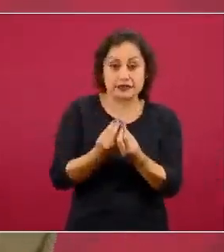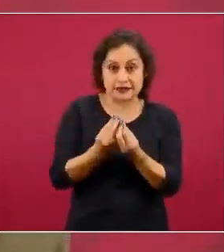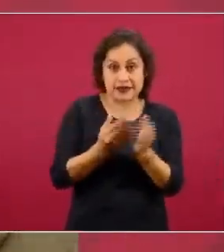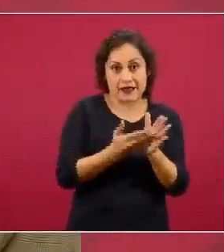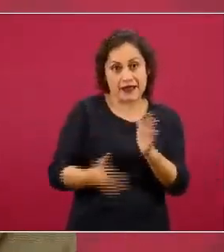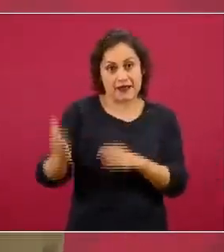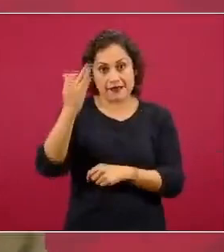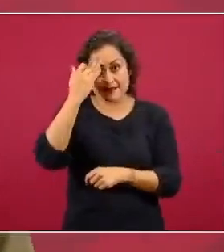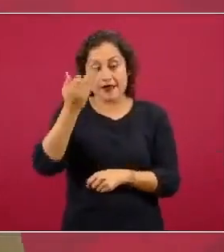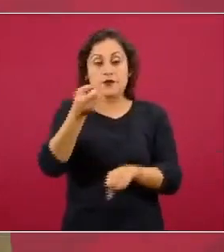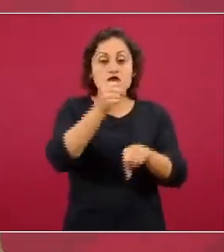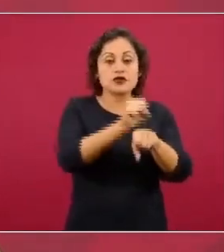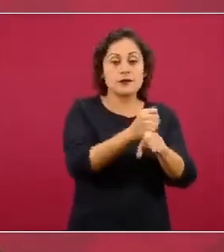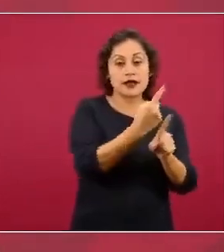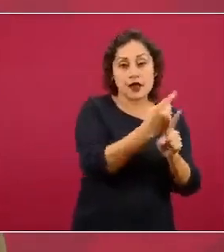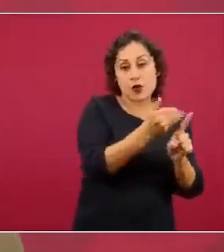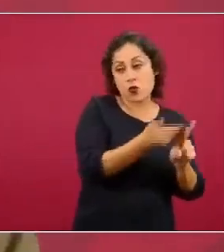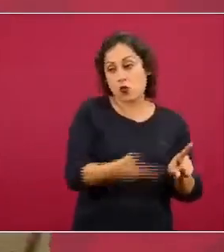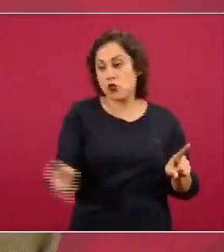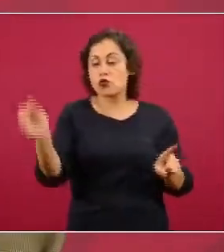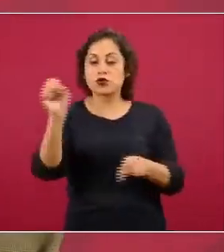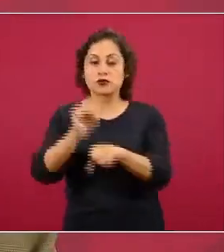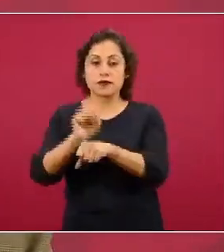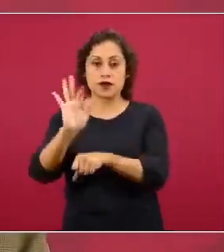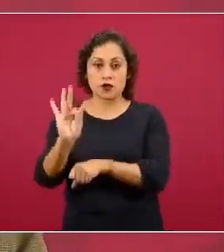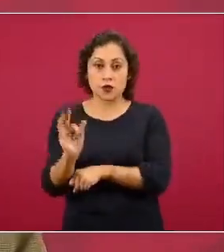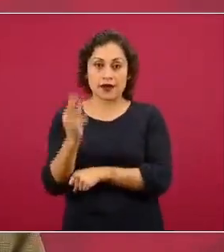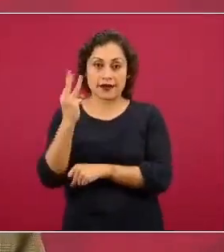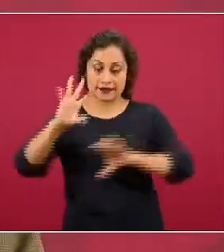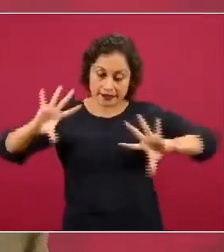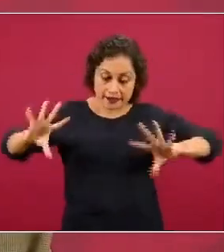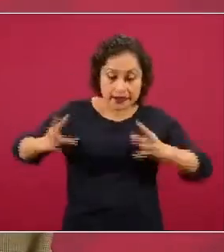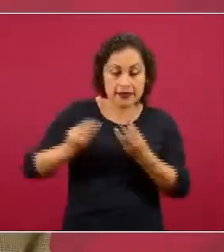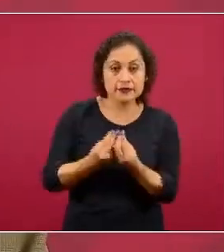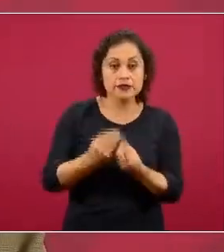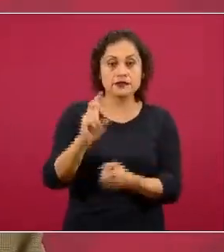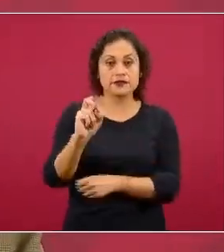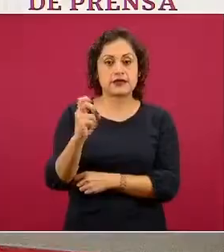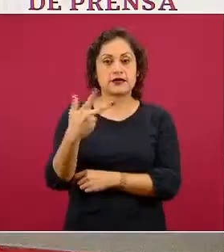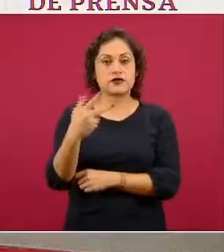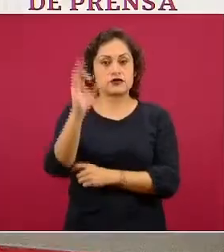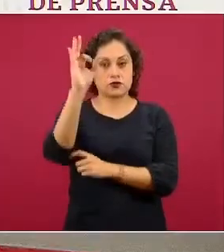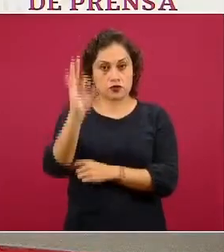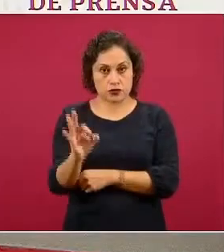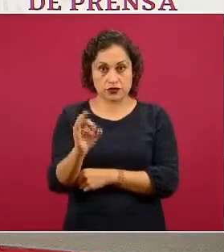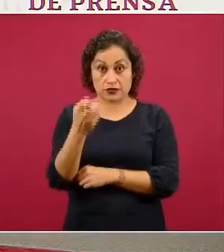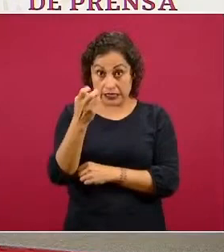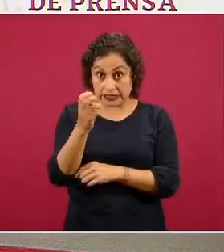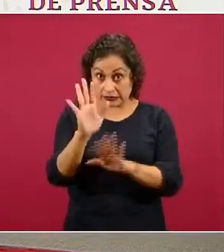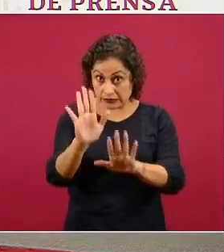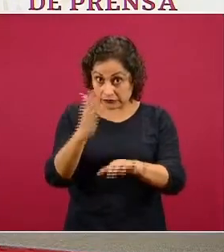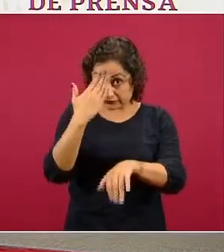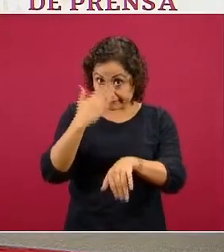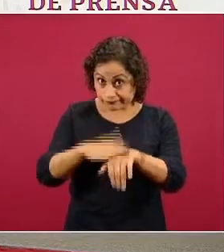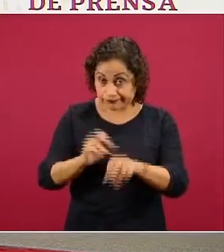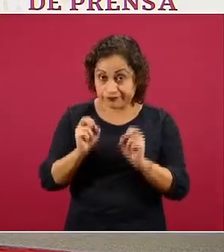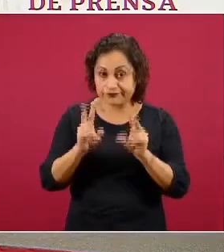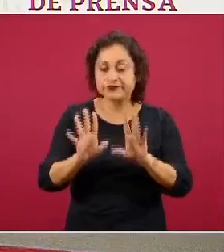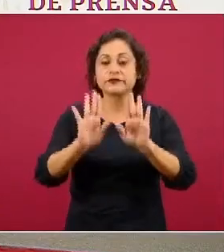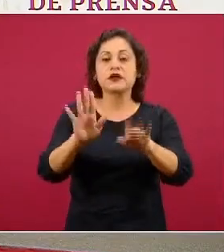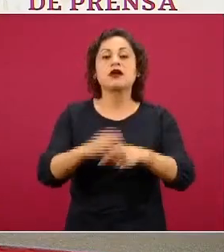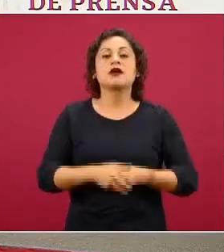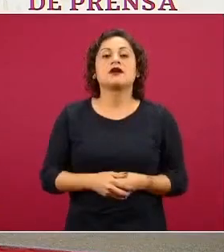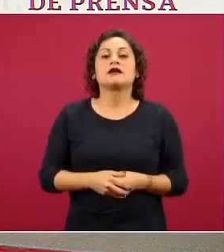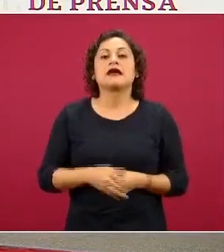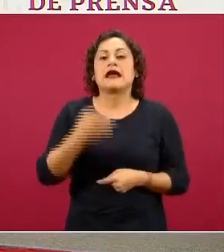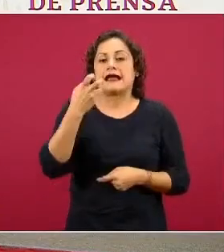periodo, desde la semana 1 hasta la semana 43, es del 38%. Eso es importante, y eso es el exceso de todas